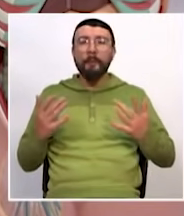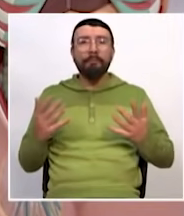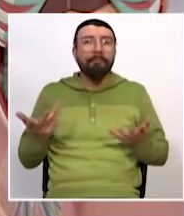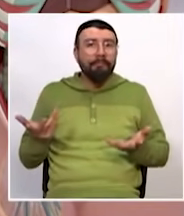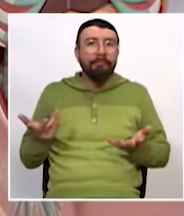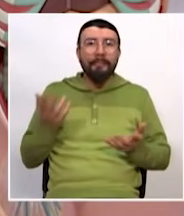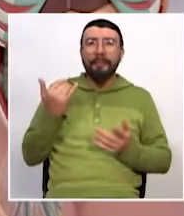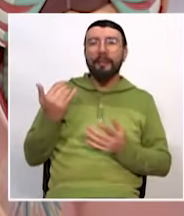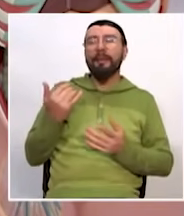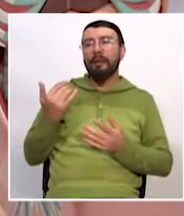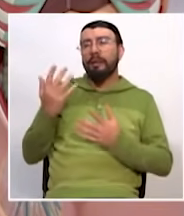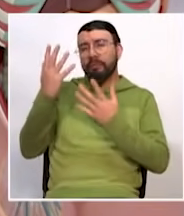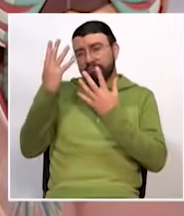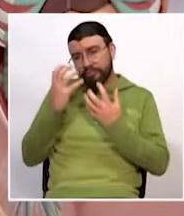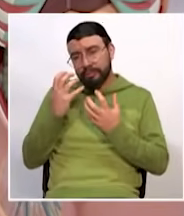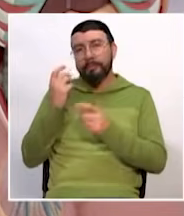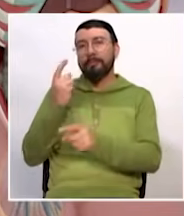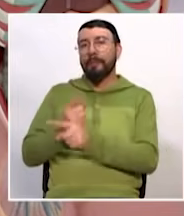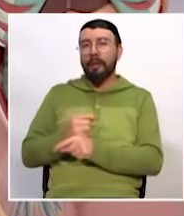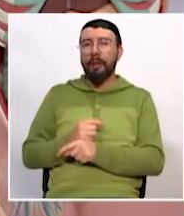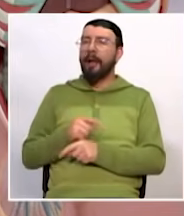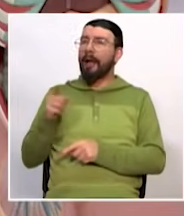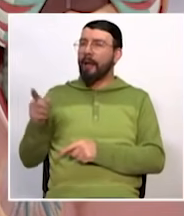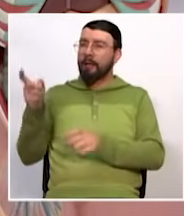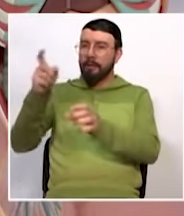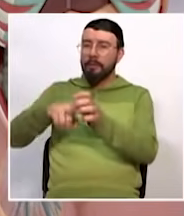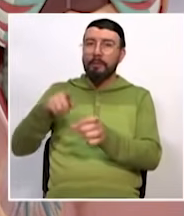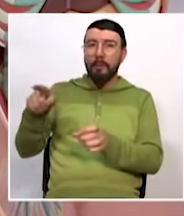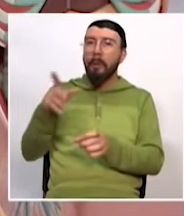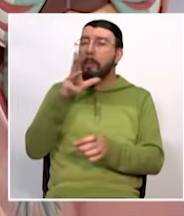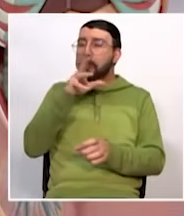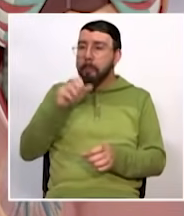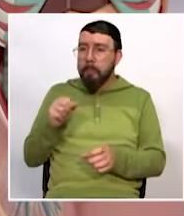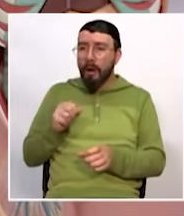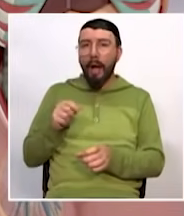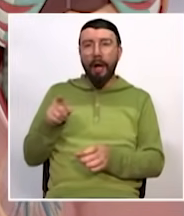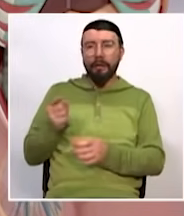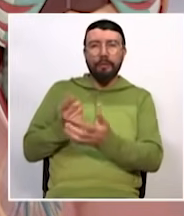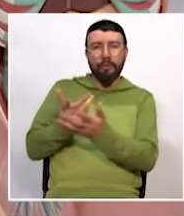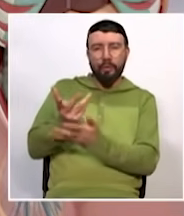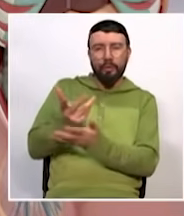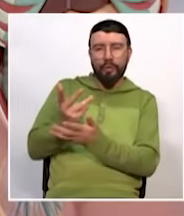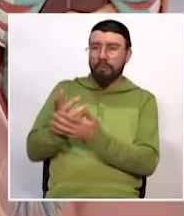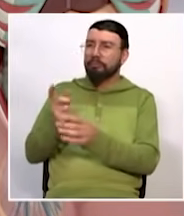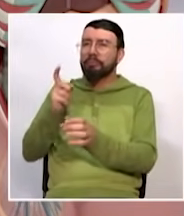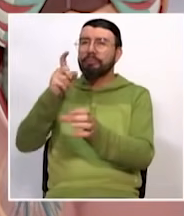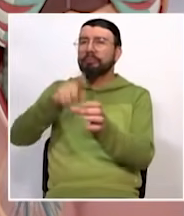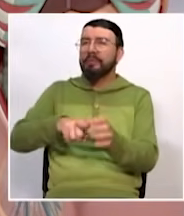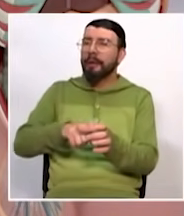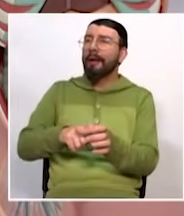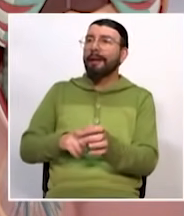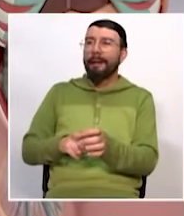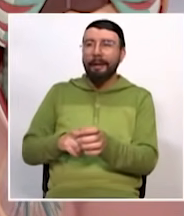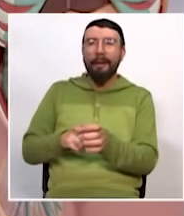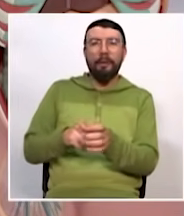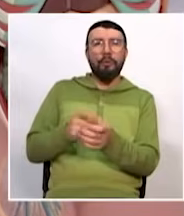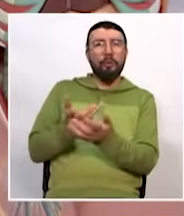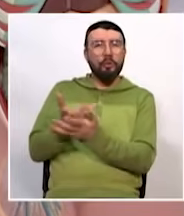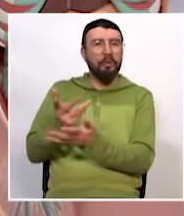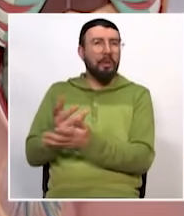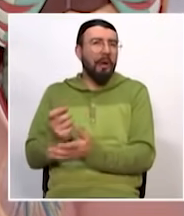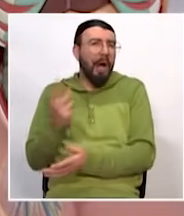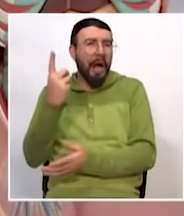recomienda como un medio o estímulo para contrarrestar esta tendencia el que la persona que se jubile